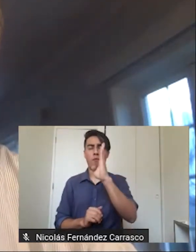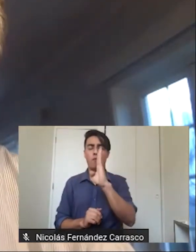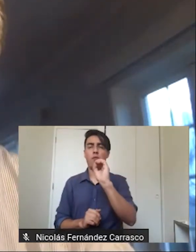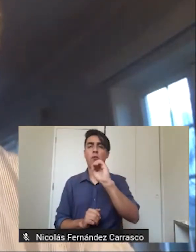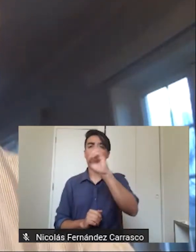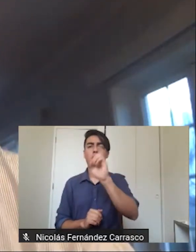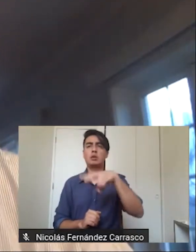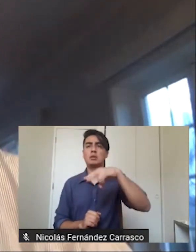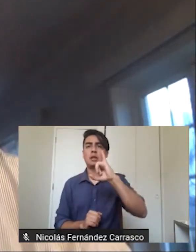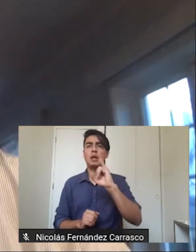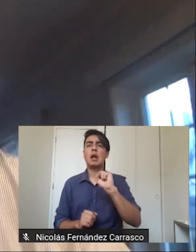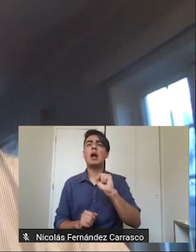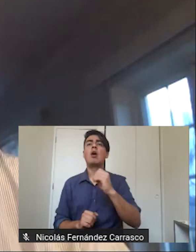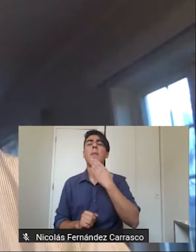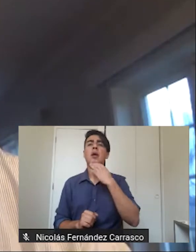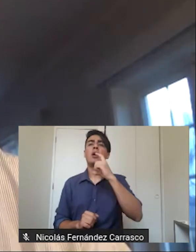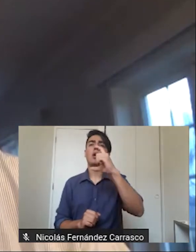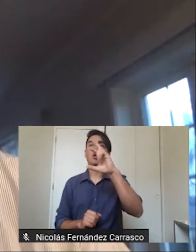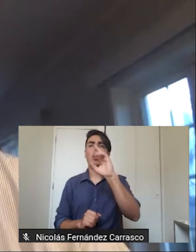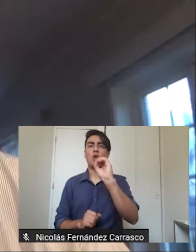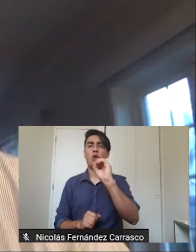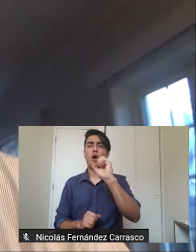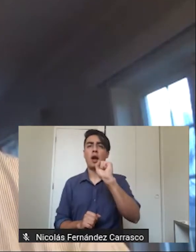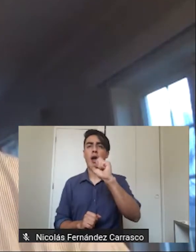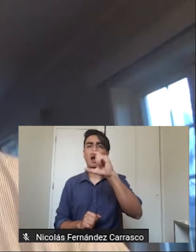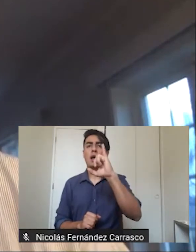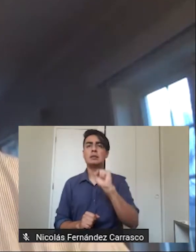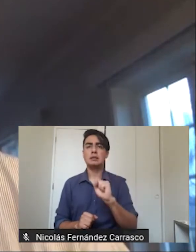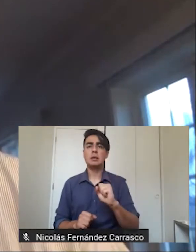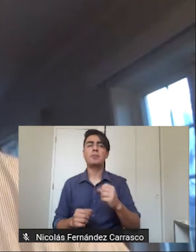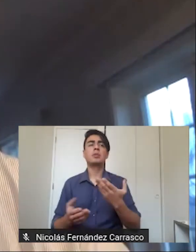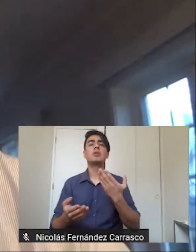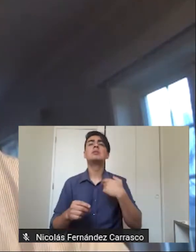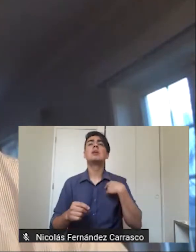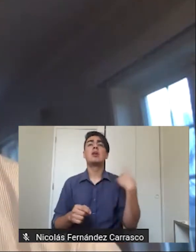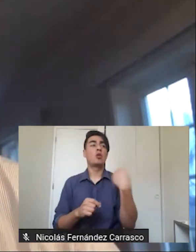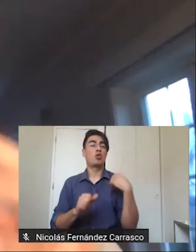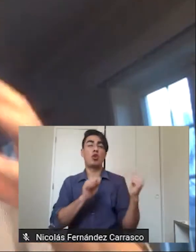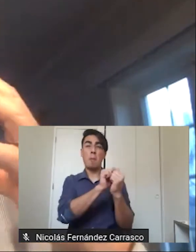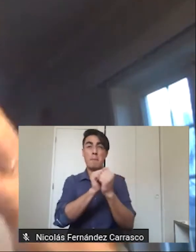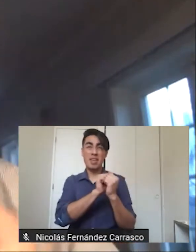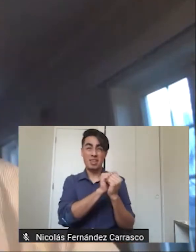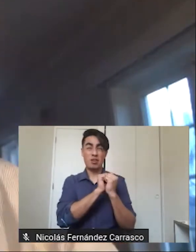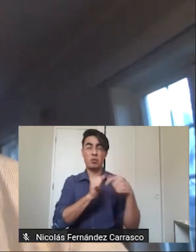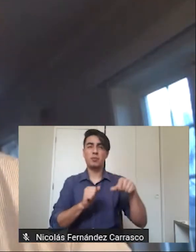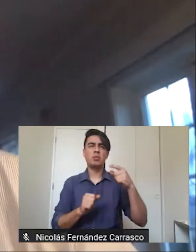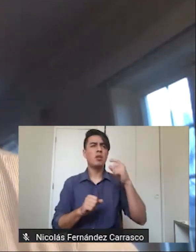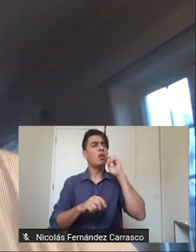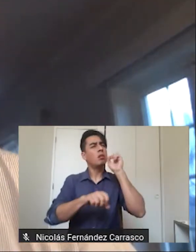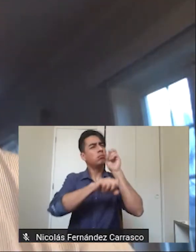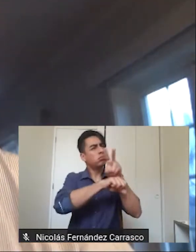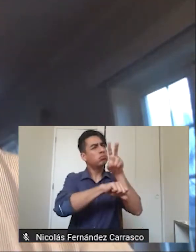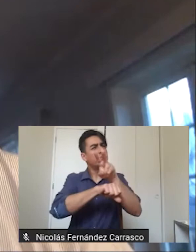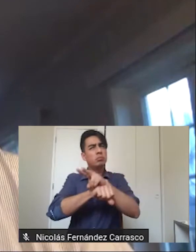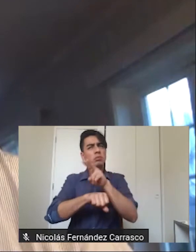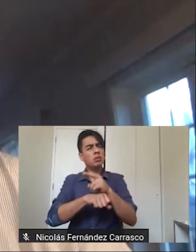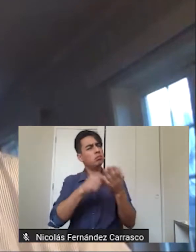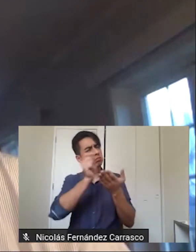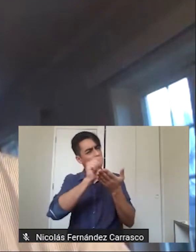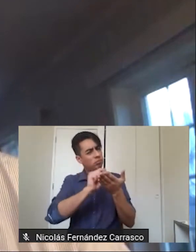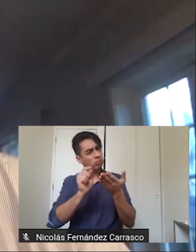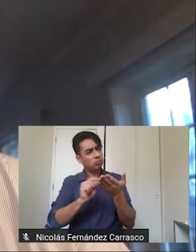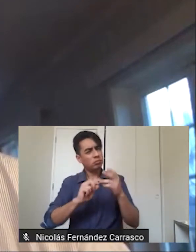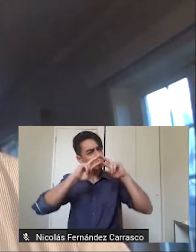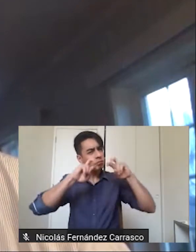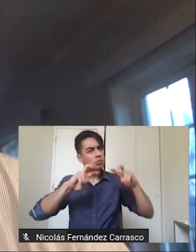Y durante esa marcha, mis colegas se han ido dando cuenta de algunos patrones, de algunos formatos que suceden